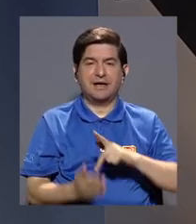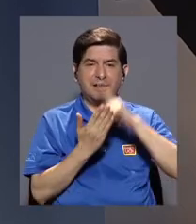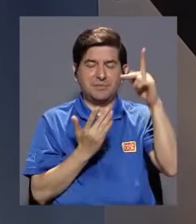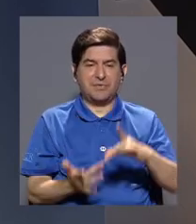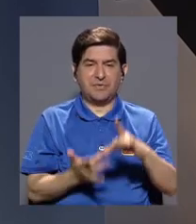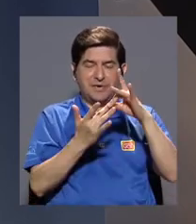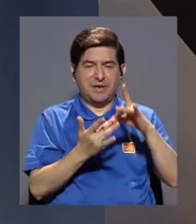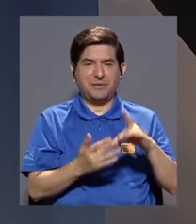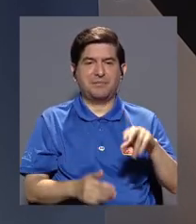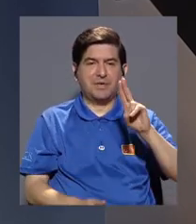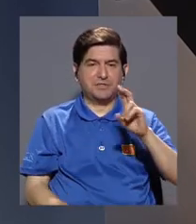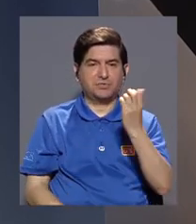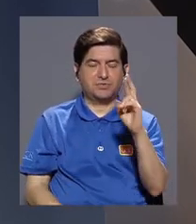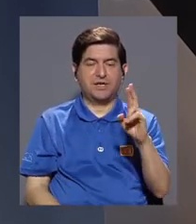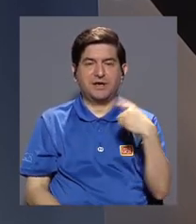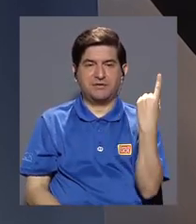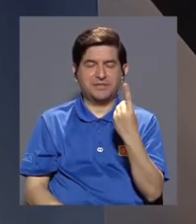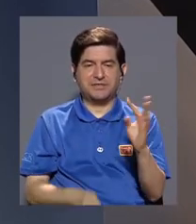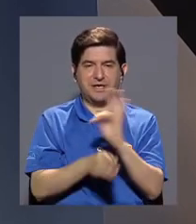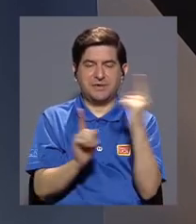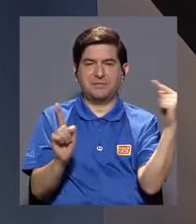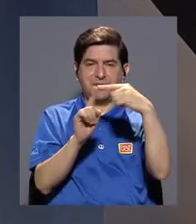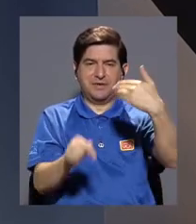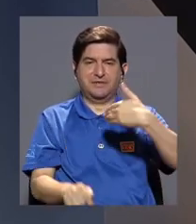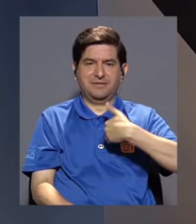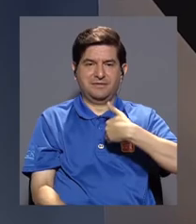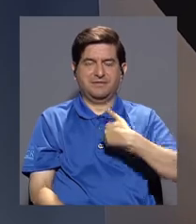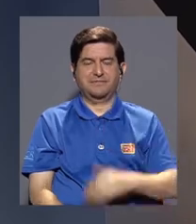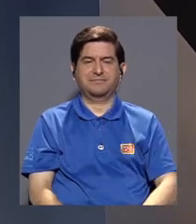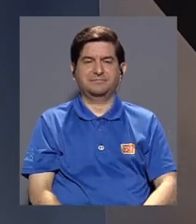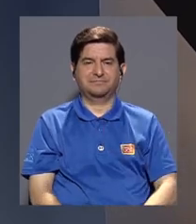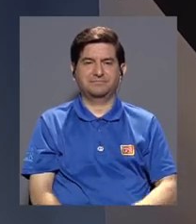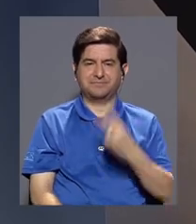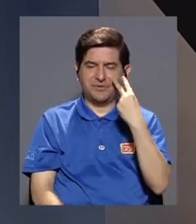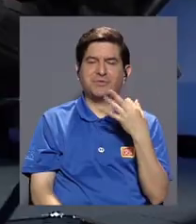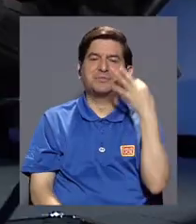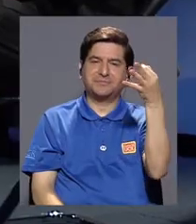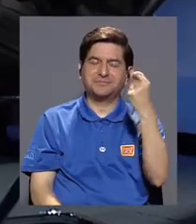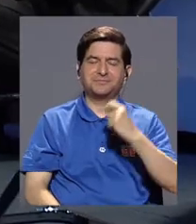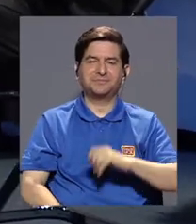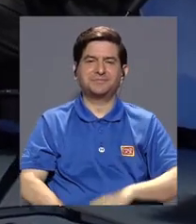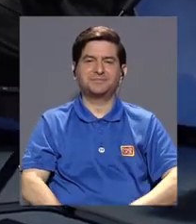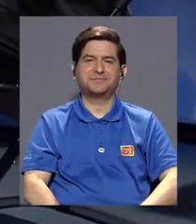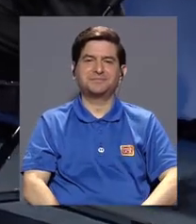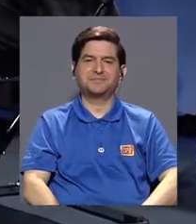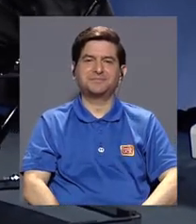Universidad de Costa Rica, siempre hacemos televisión con sentido. Hasta luego.